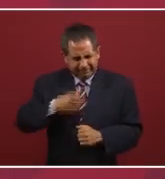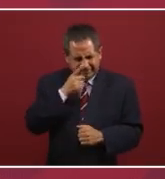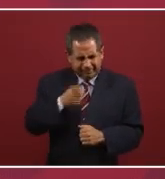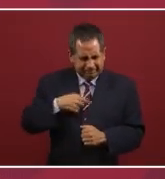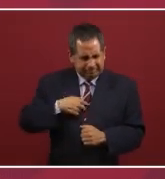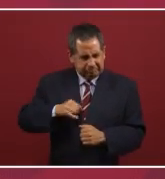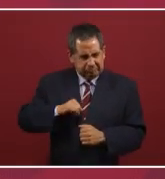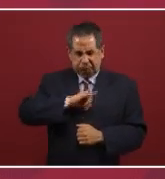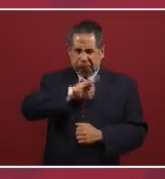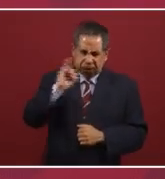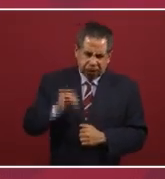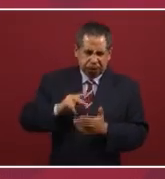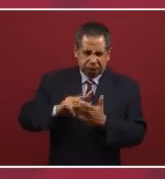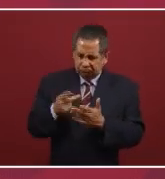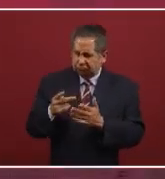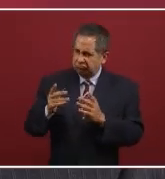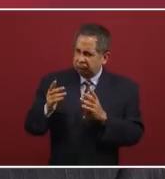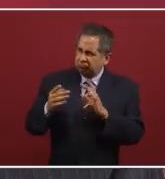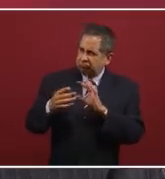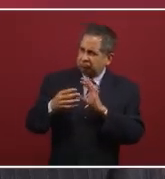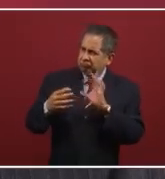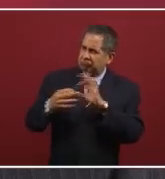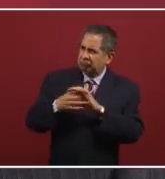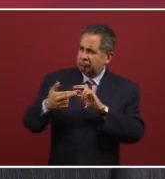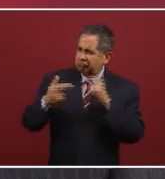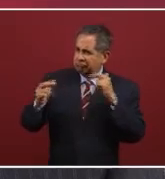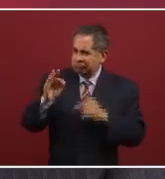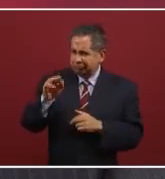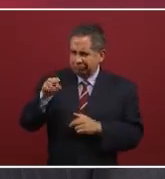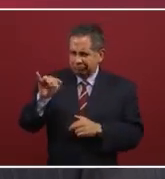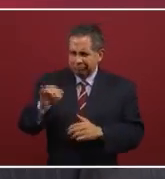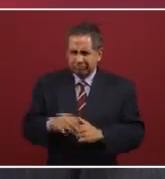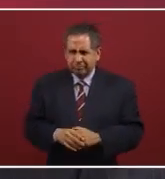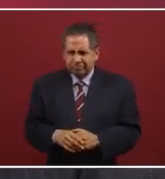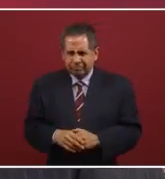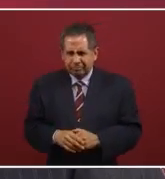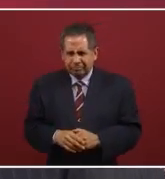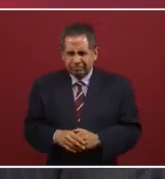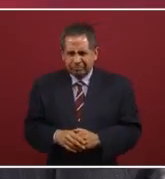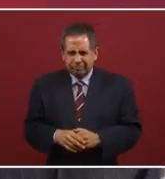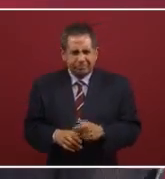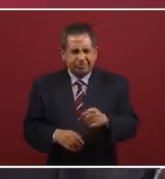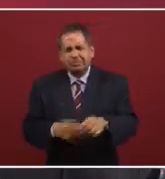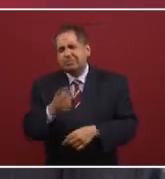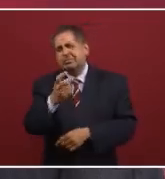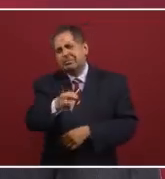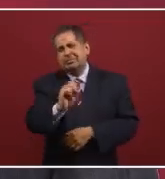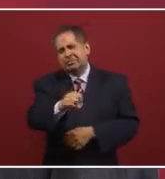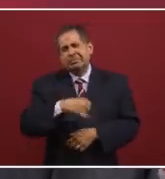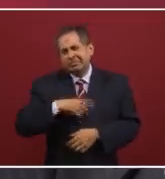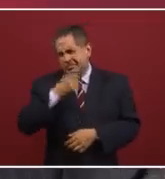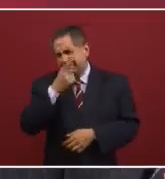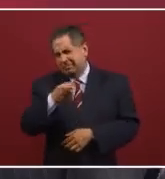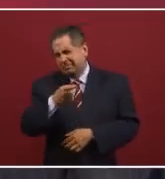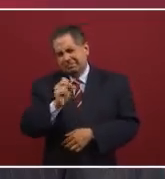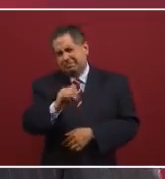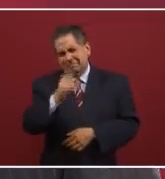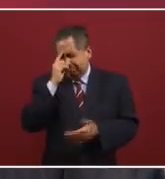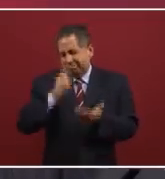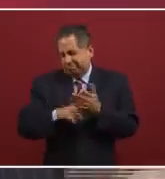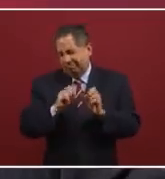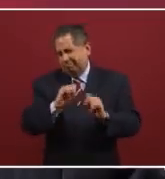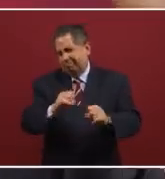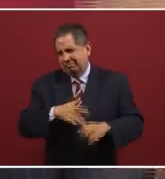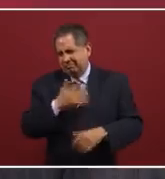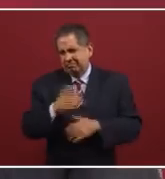no íbamos a tener. Que no iban a adoptar las mismas políticas. Ah, no, eso sí lo dije, no, eso sí, ni lo busques, seguro que lo dije, y